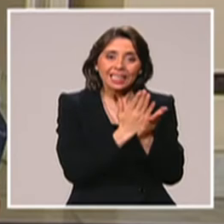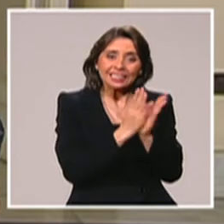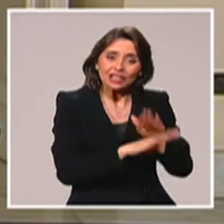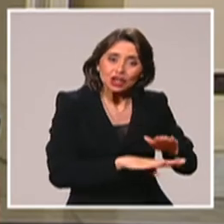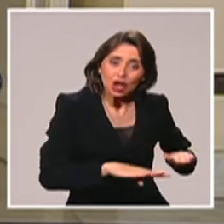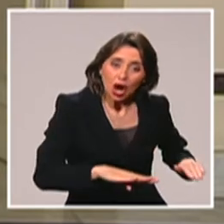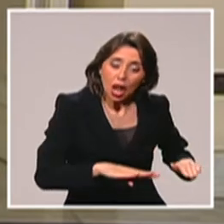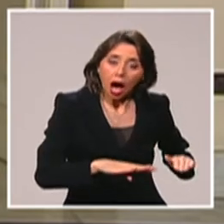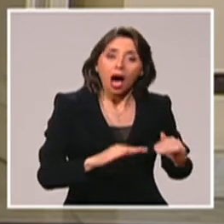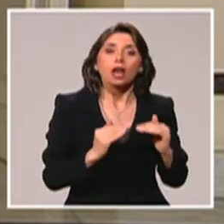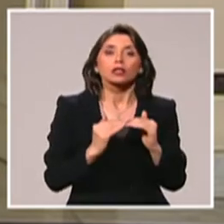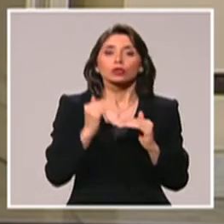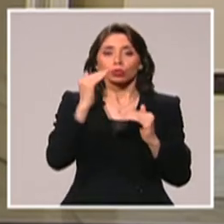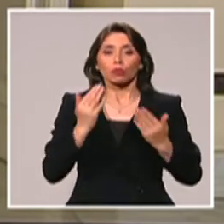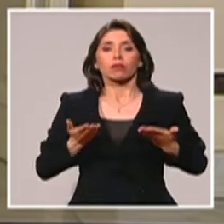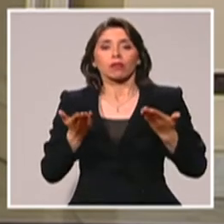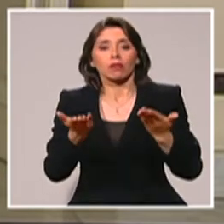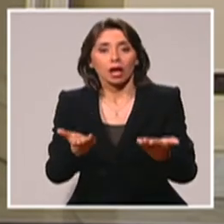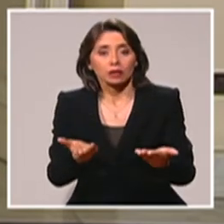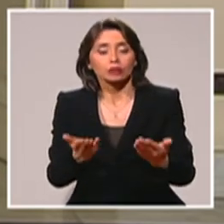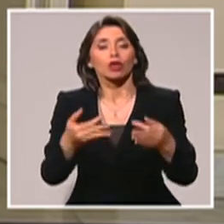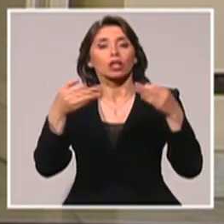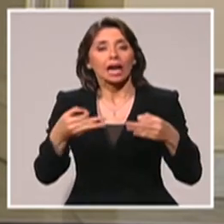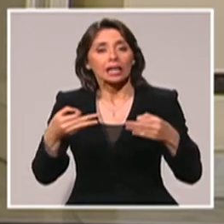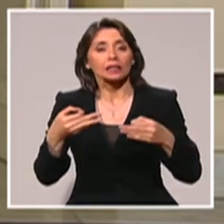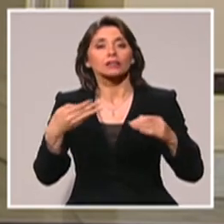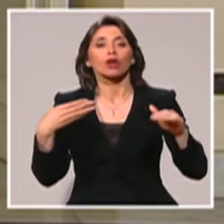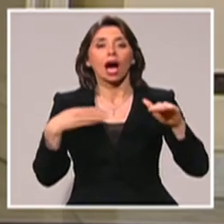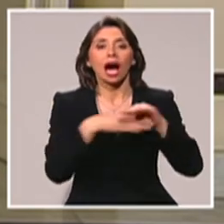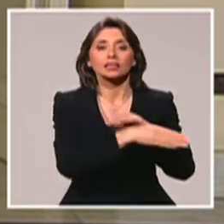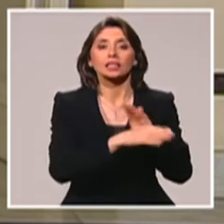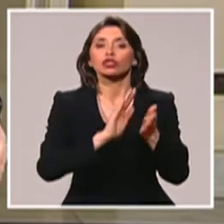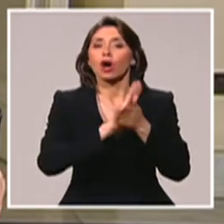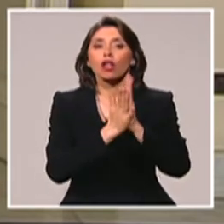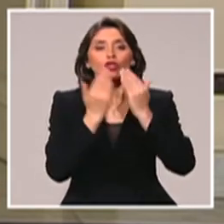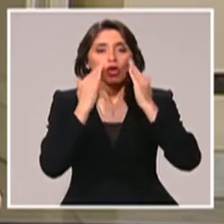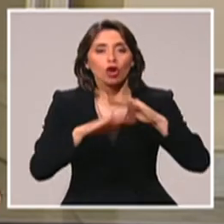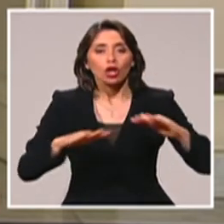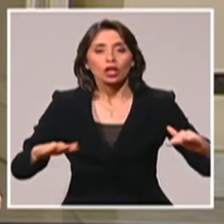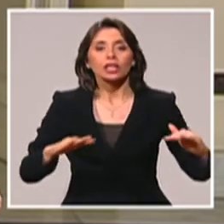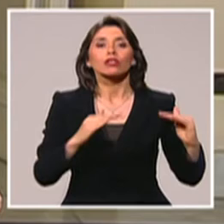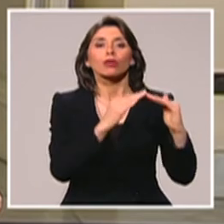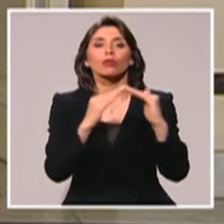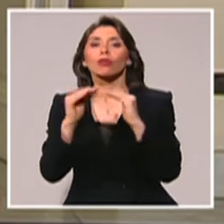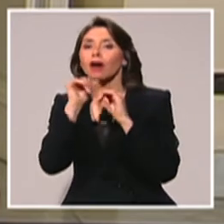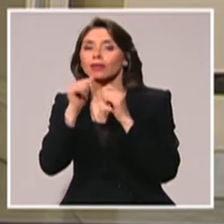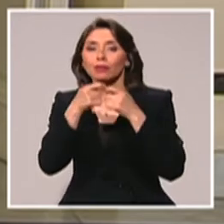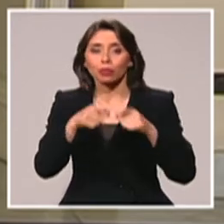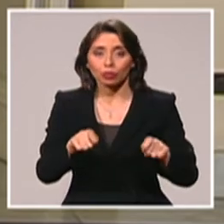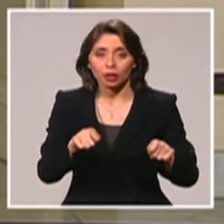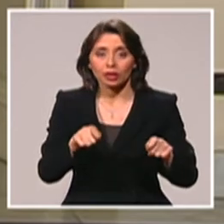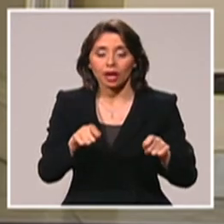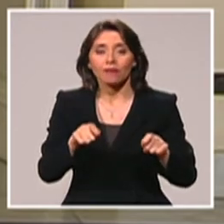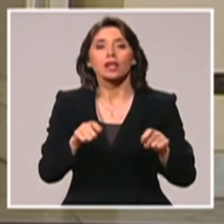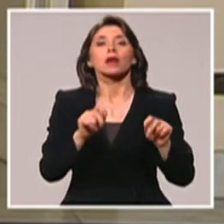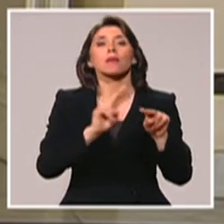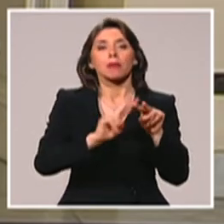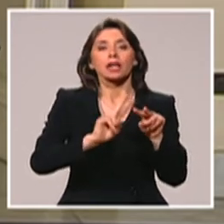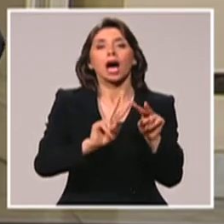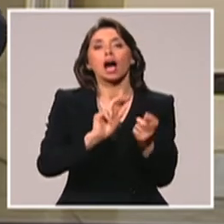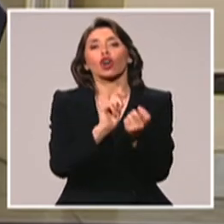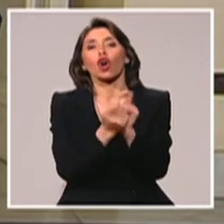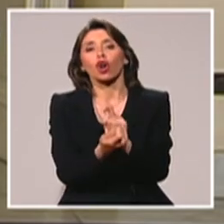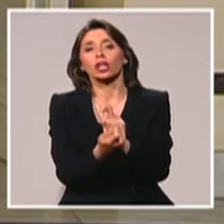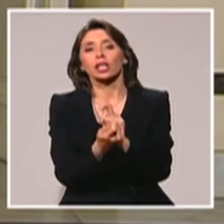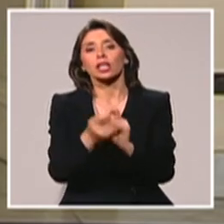la cobertura y garantizando el acceso a todos los niños de hogares vulnerables para corregir así